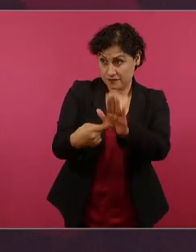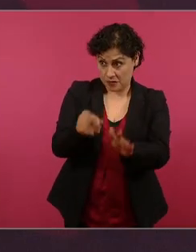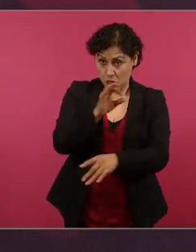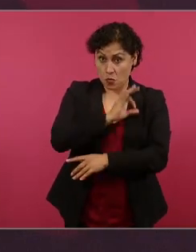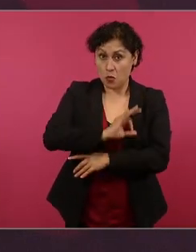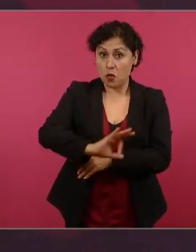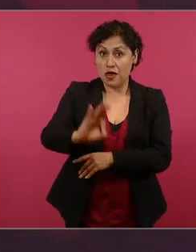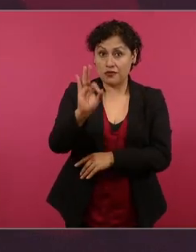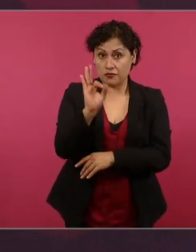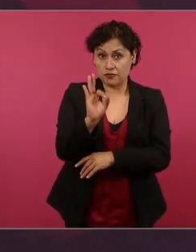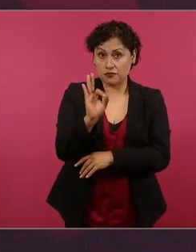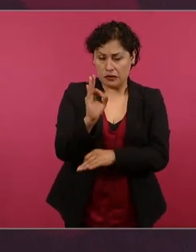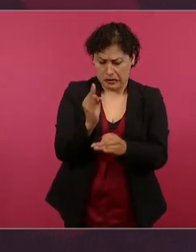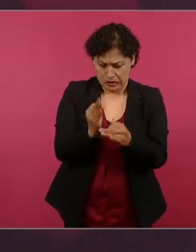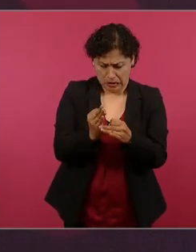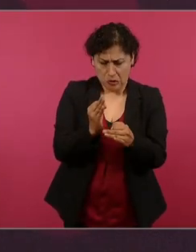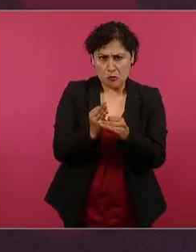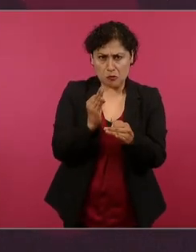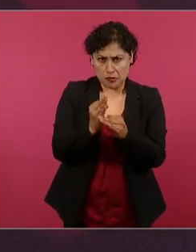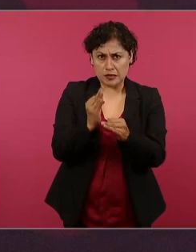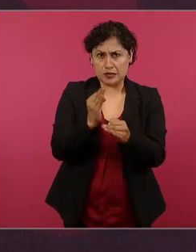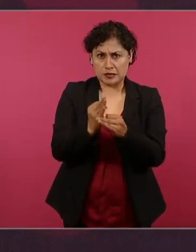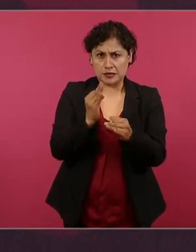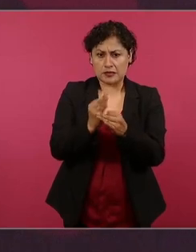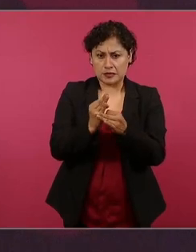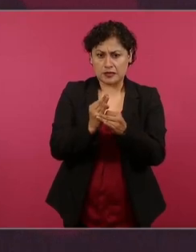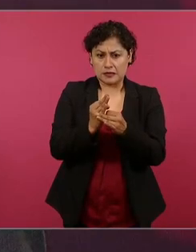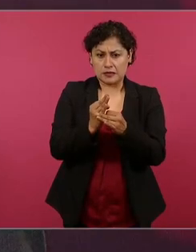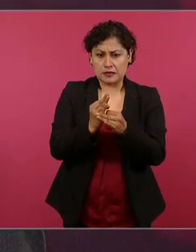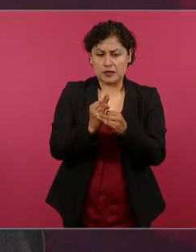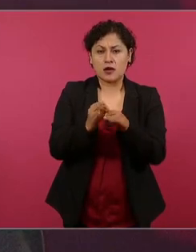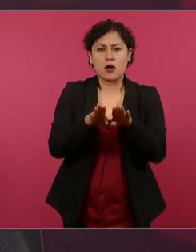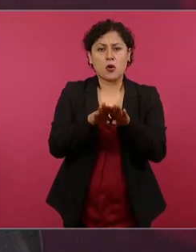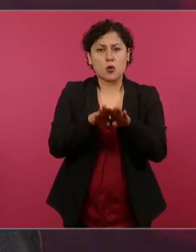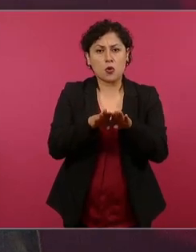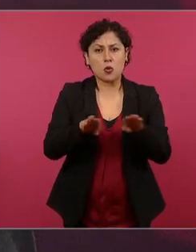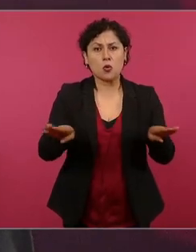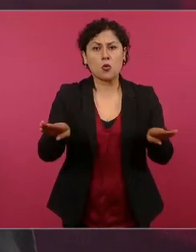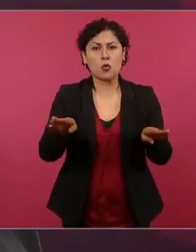ahora mismo que no hay piso parejo?